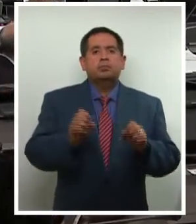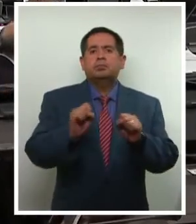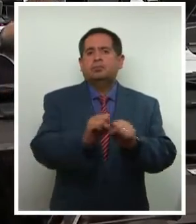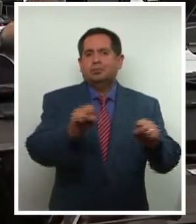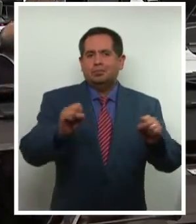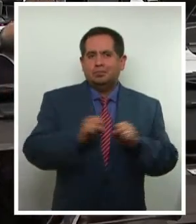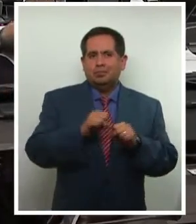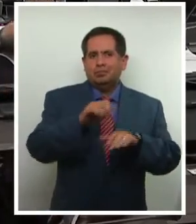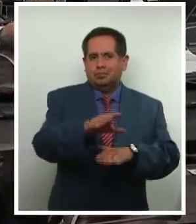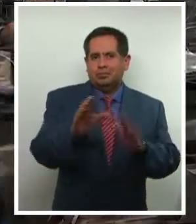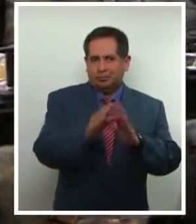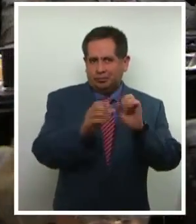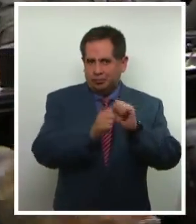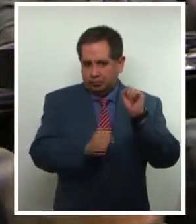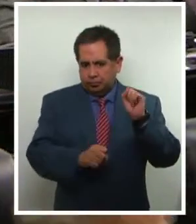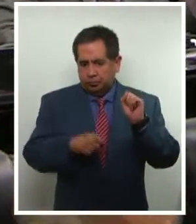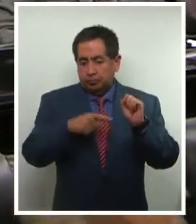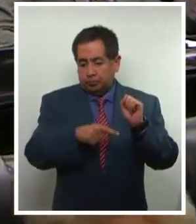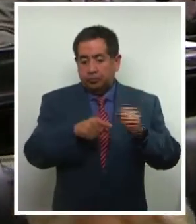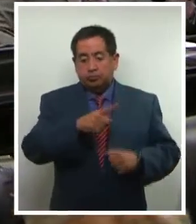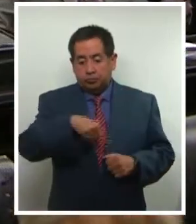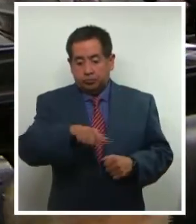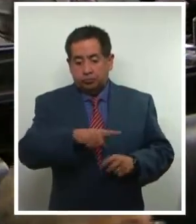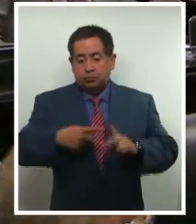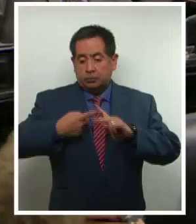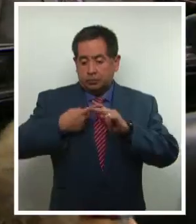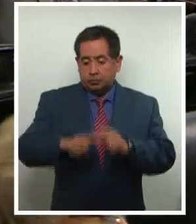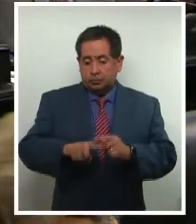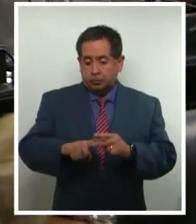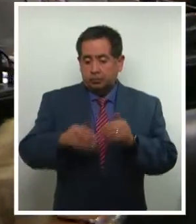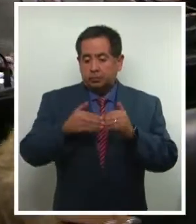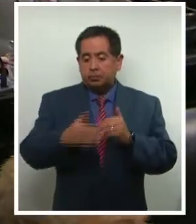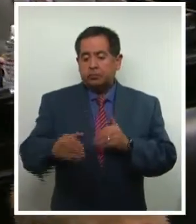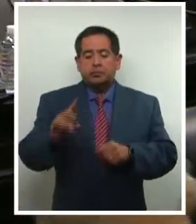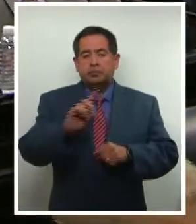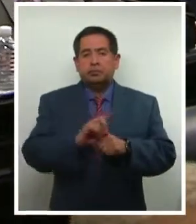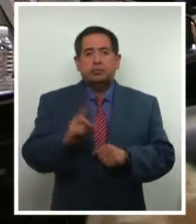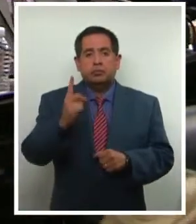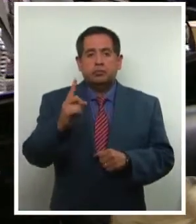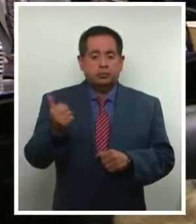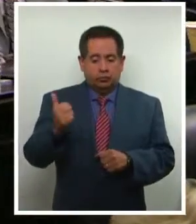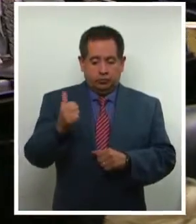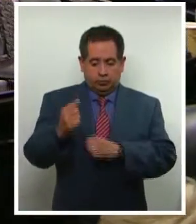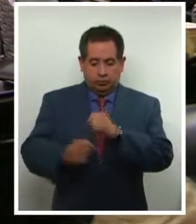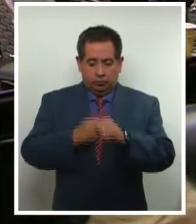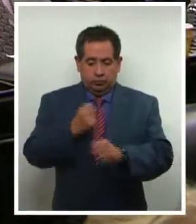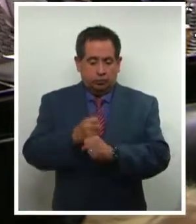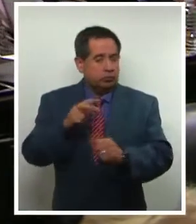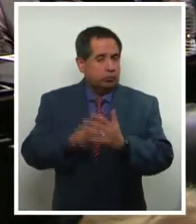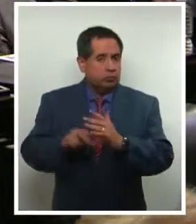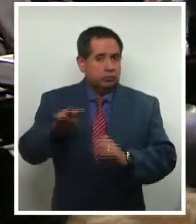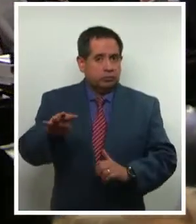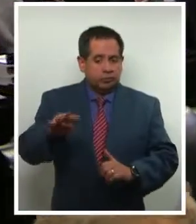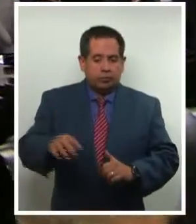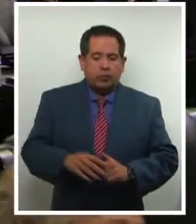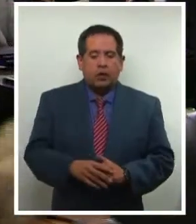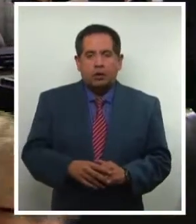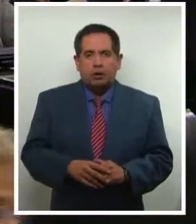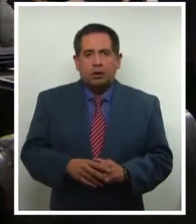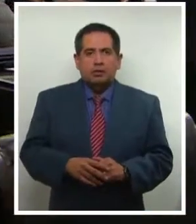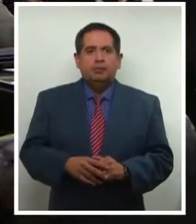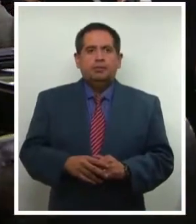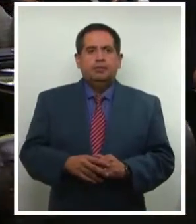que deberán iniciar su vigencia a partir del 1 de agosto de 2019. La